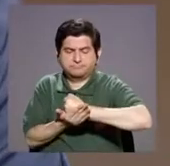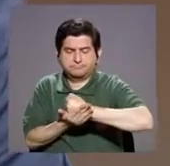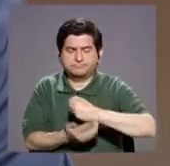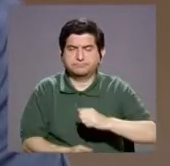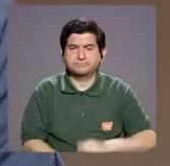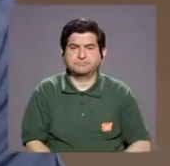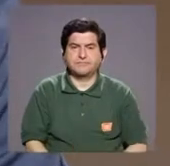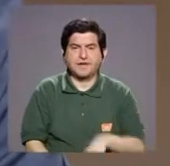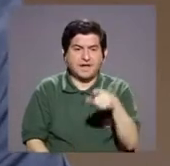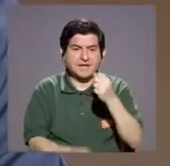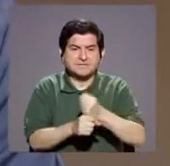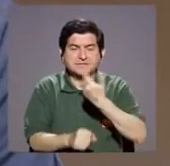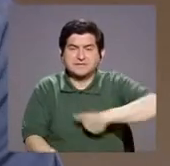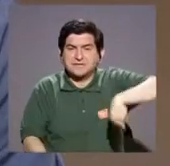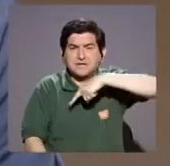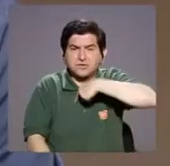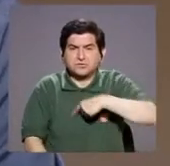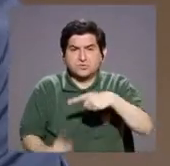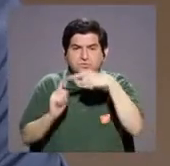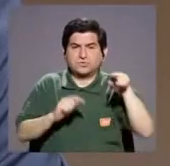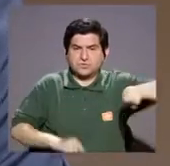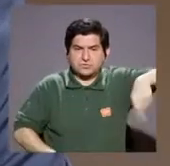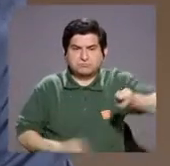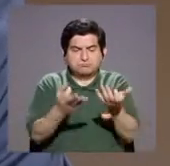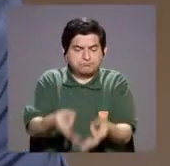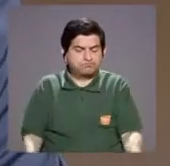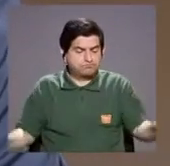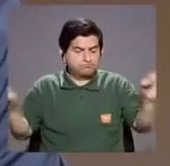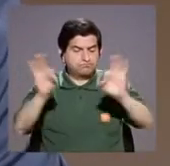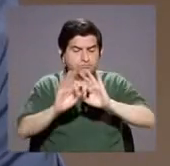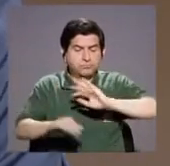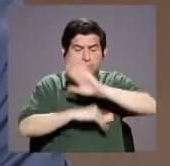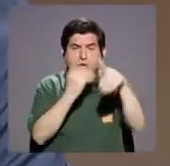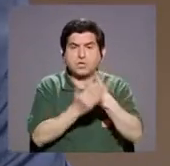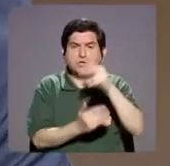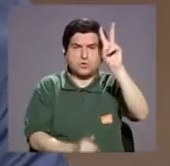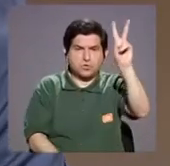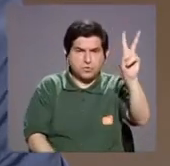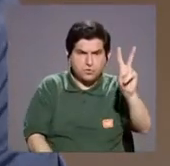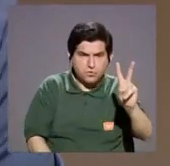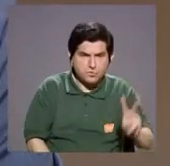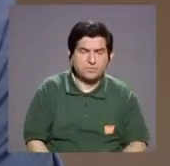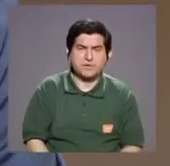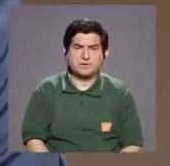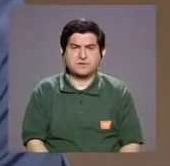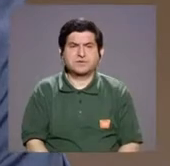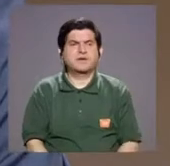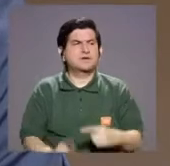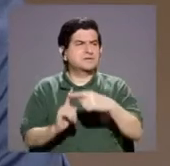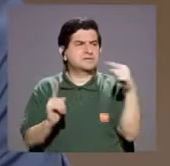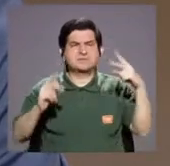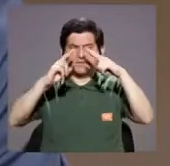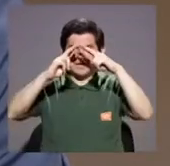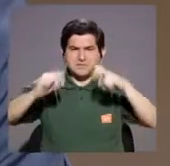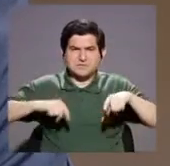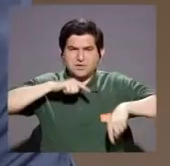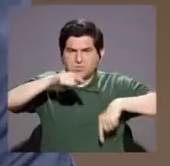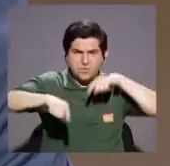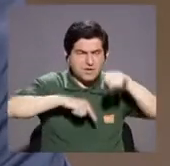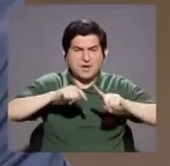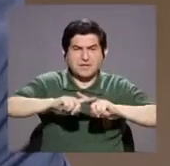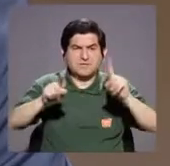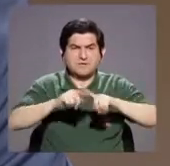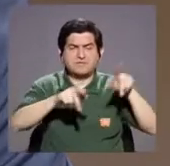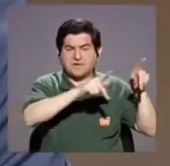esa labor que estamos haciendo desde este canal es fundamental además todos los viernes les ofrecemos desde un análisis crítico con